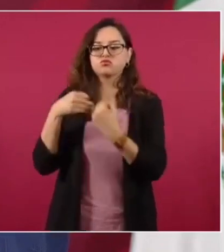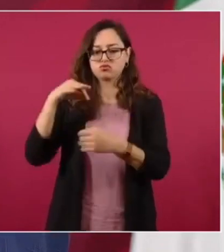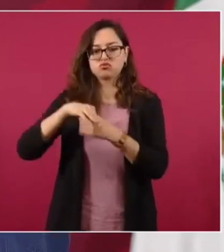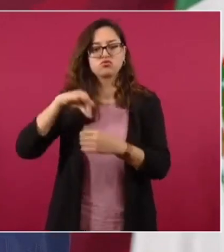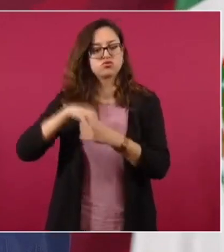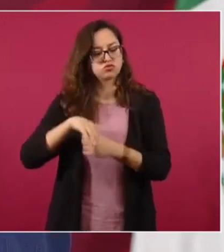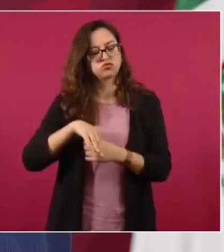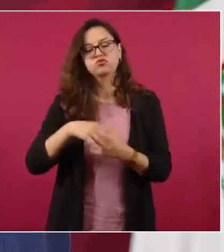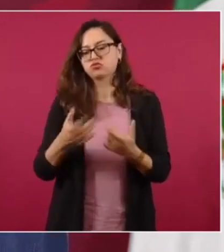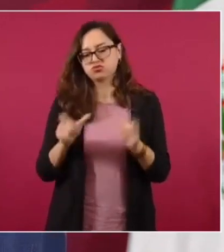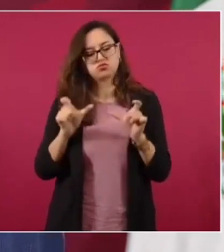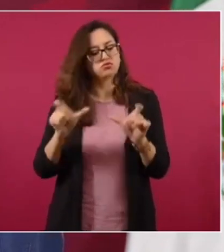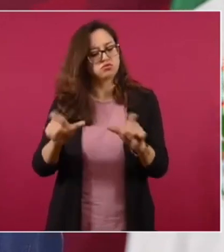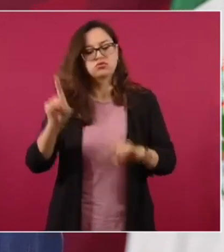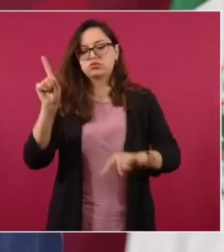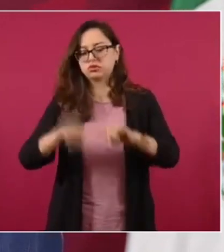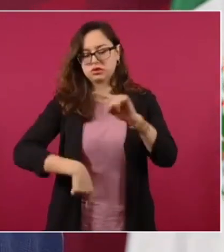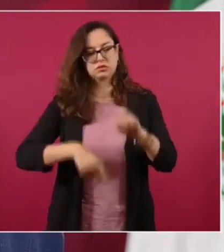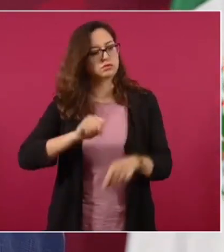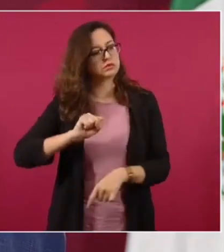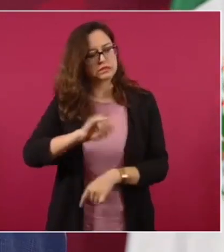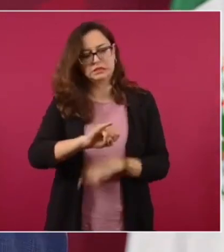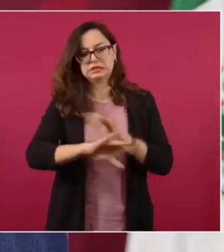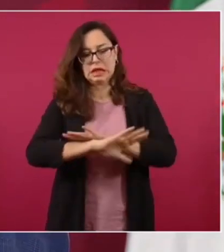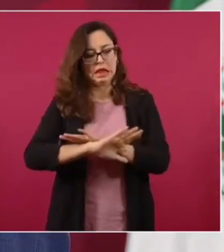vota porque se quite el bloqueo,